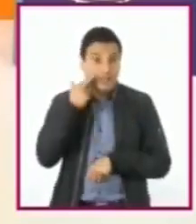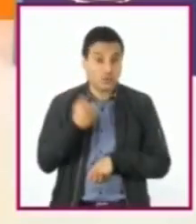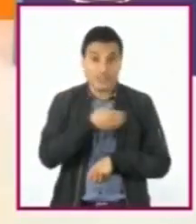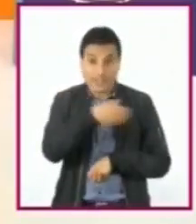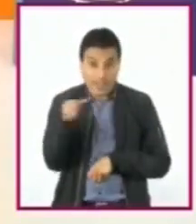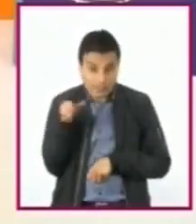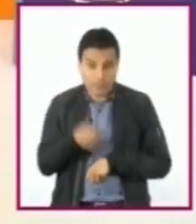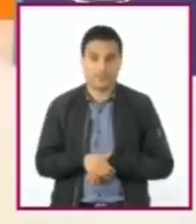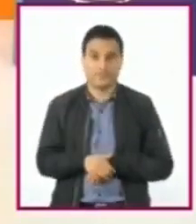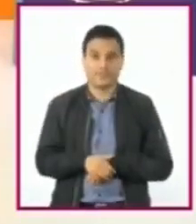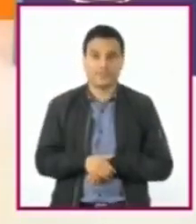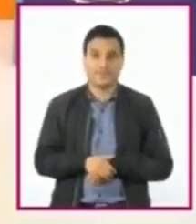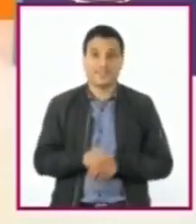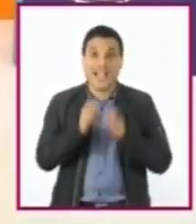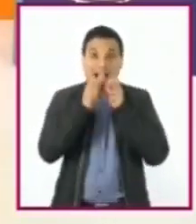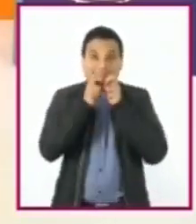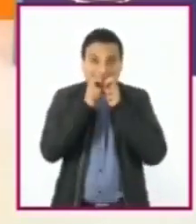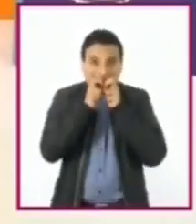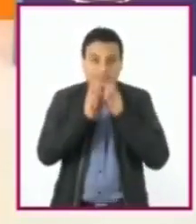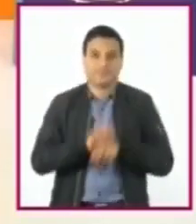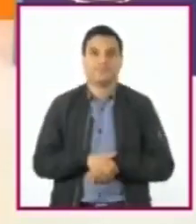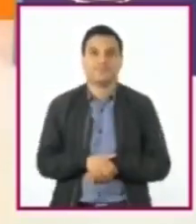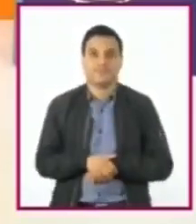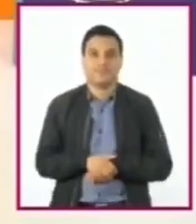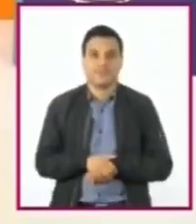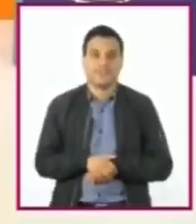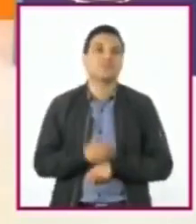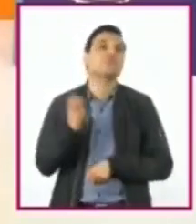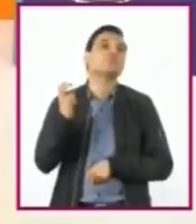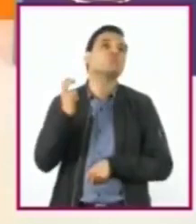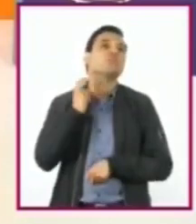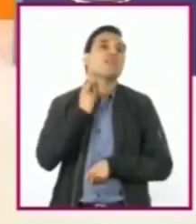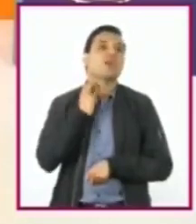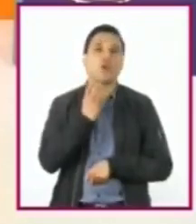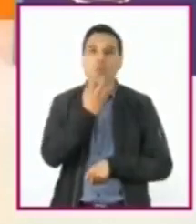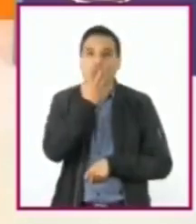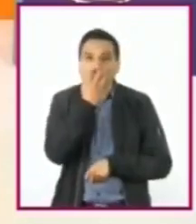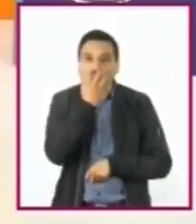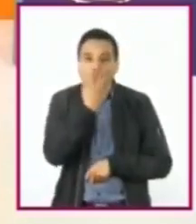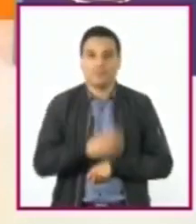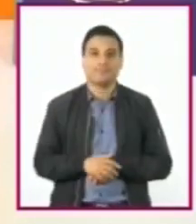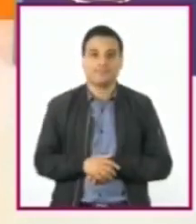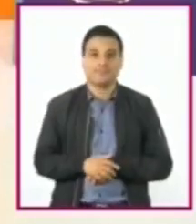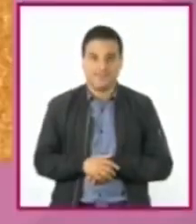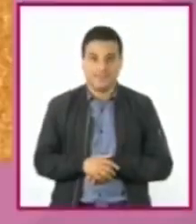campo, ardilla, murciélago trompudo,